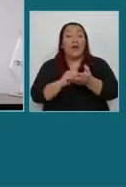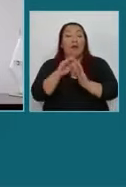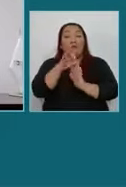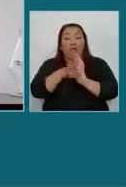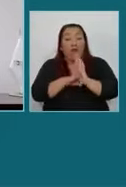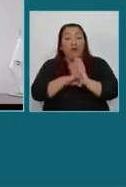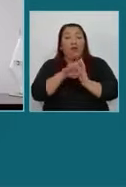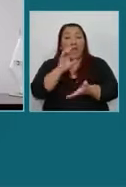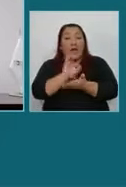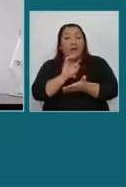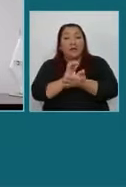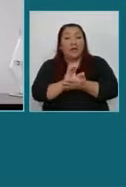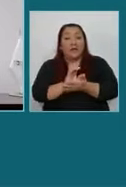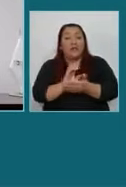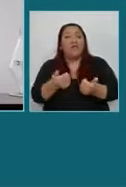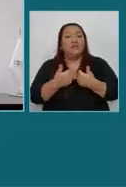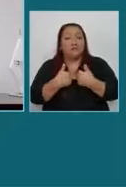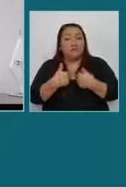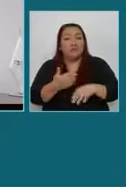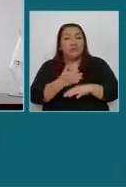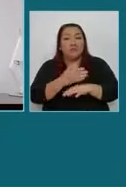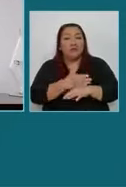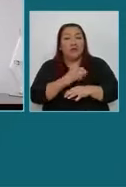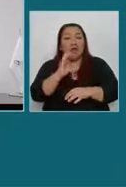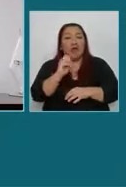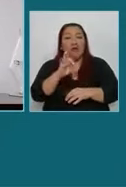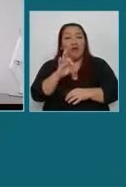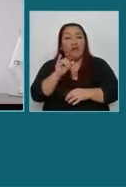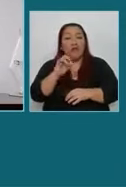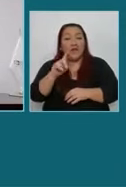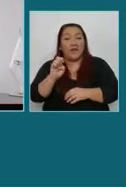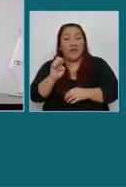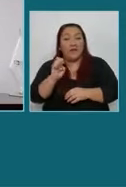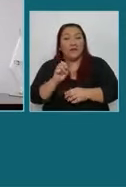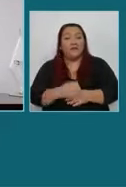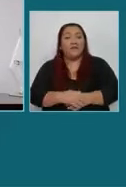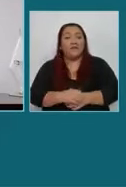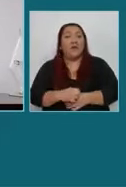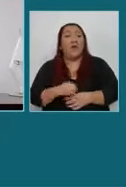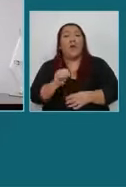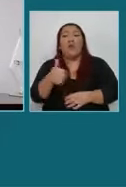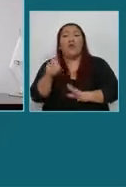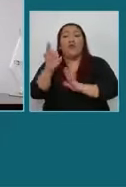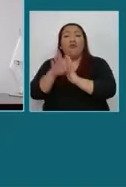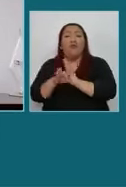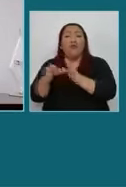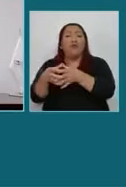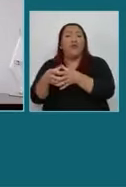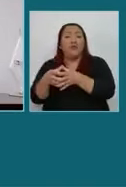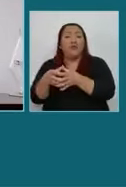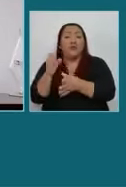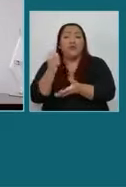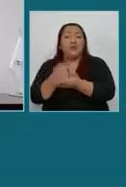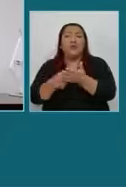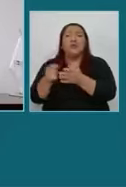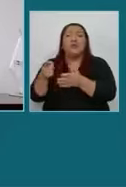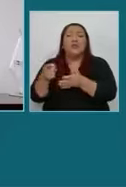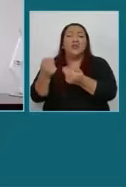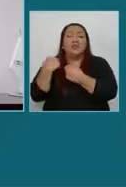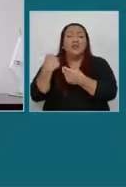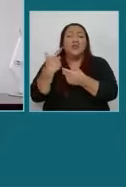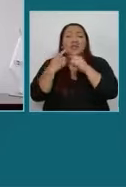Emprendimientos Innovadores, también tenemos en COFIDE, gestionamos otro fondo en el que tenemos un rol